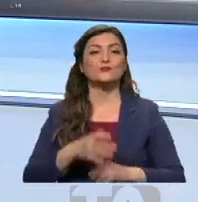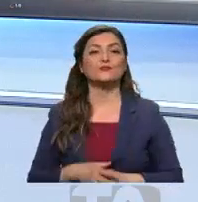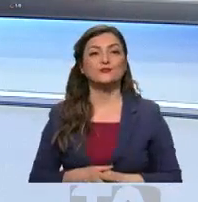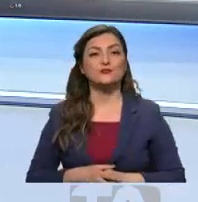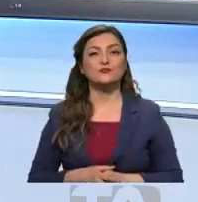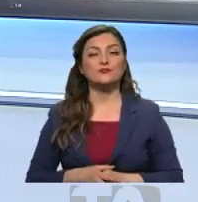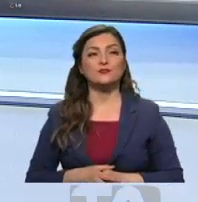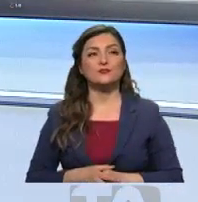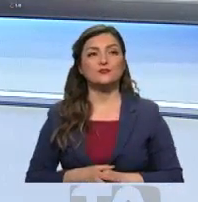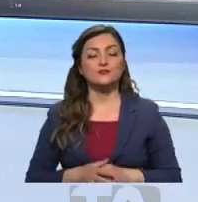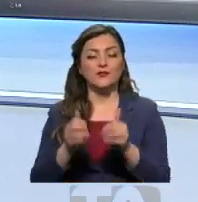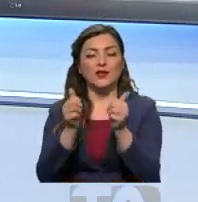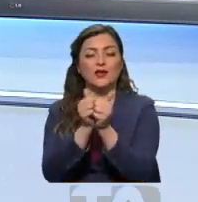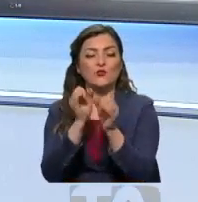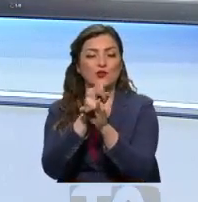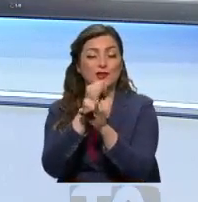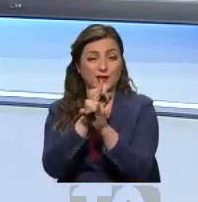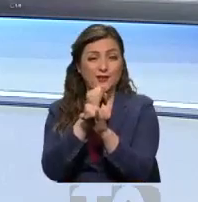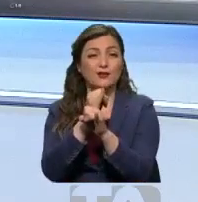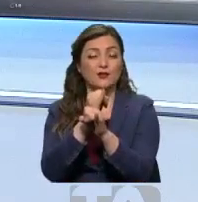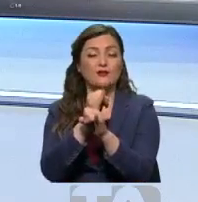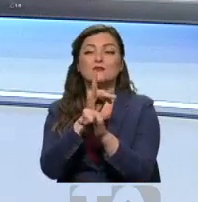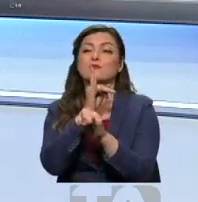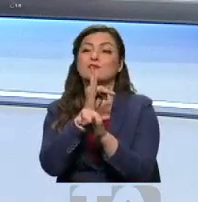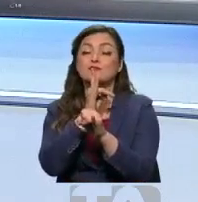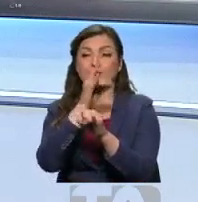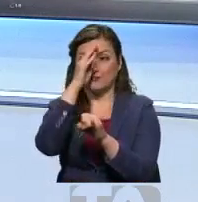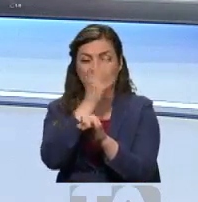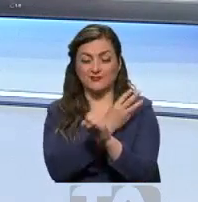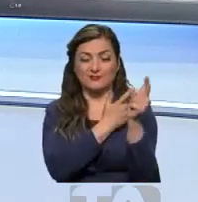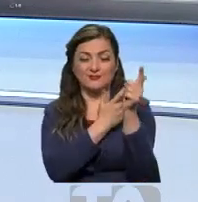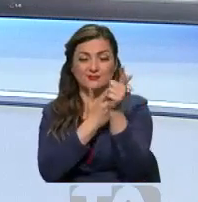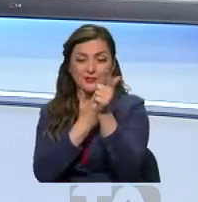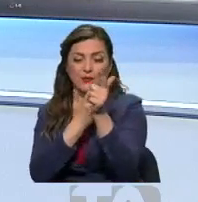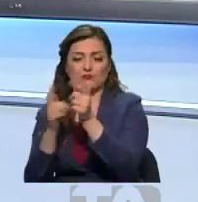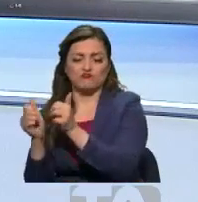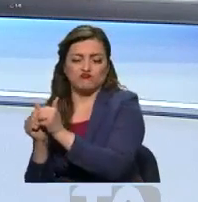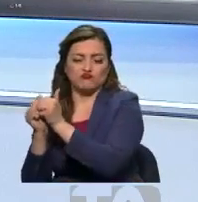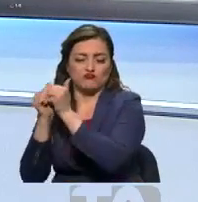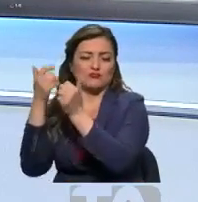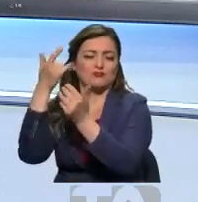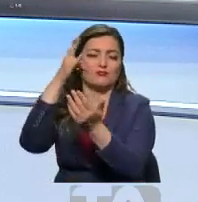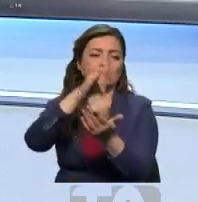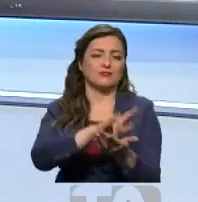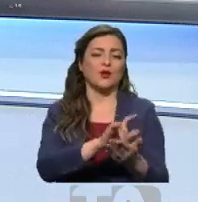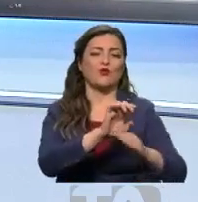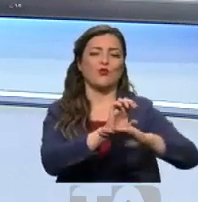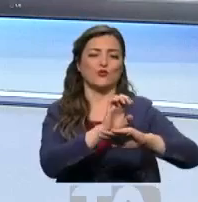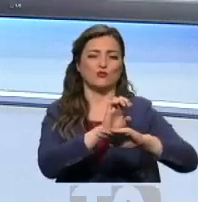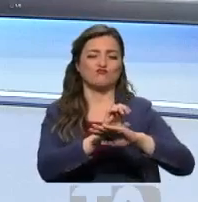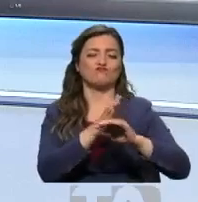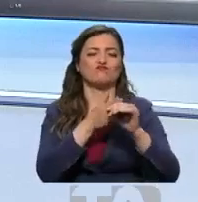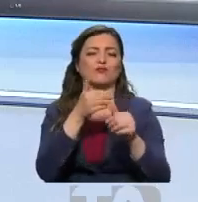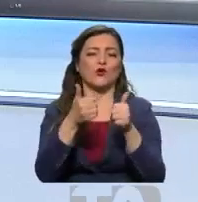que una misión del Cuerpo de Ingenieros del Ejército de Estados Unidos llegó al país para analizar la situación de la central